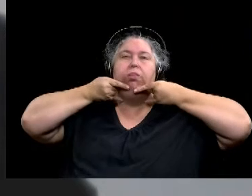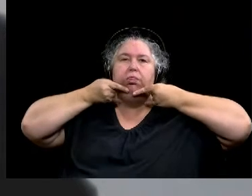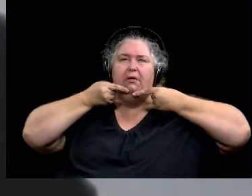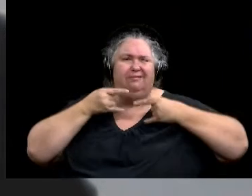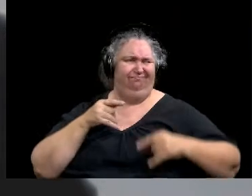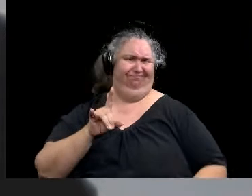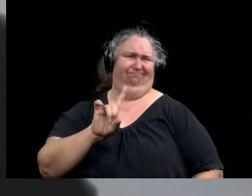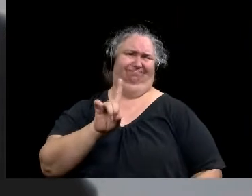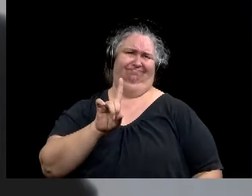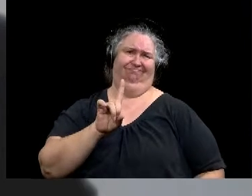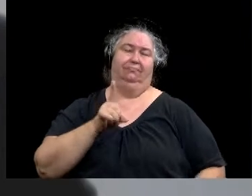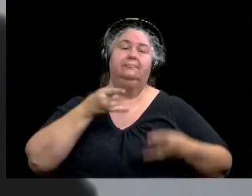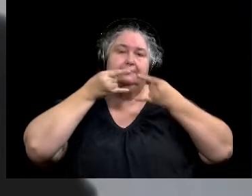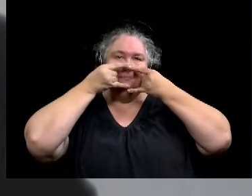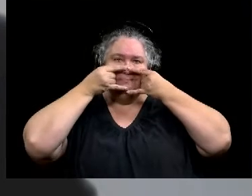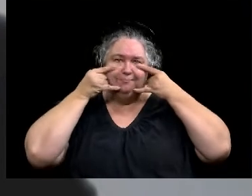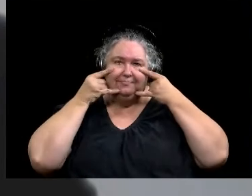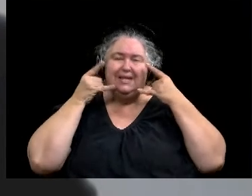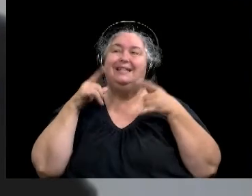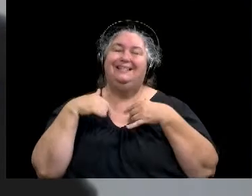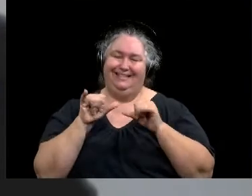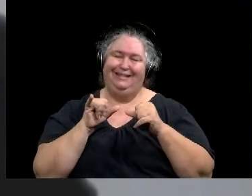nariz o abajo